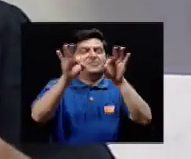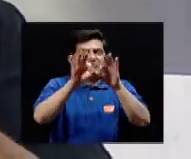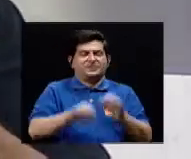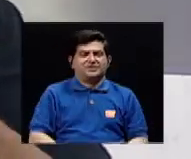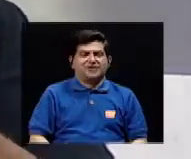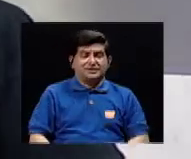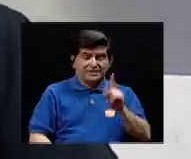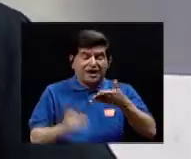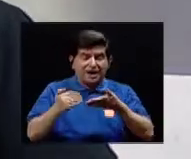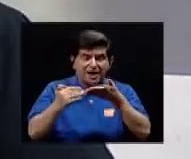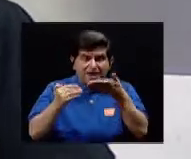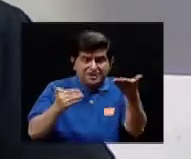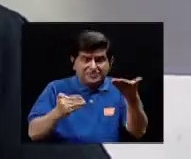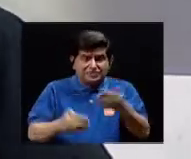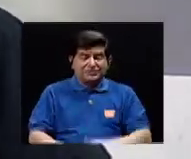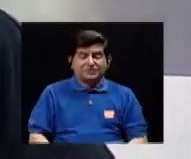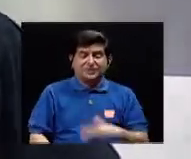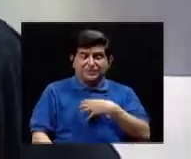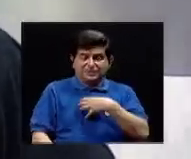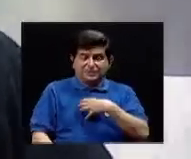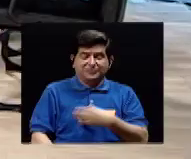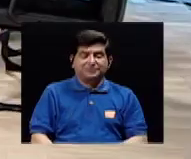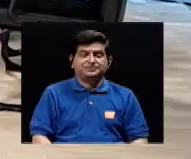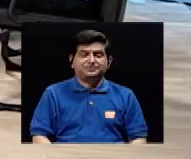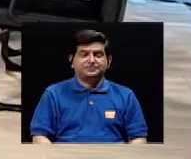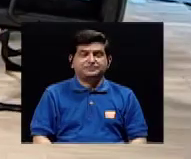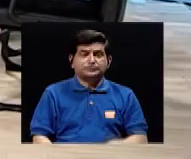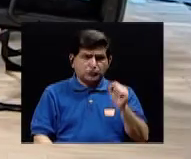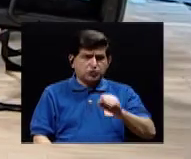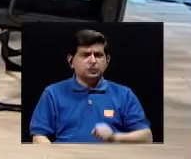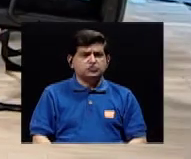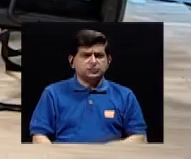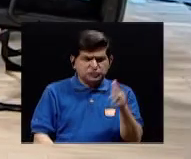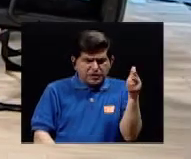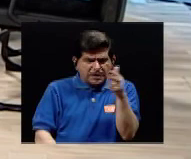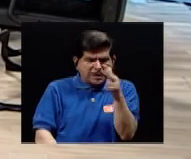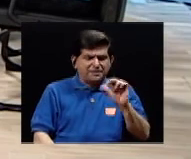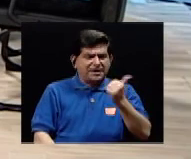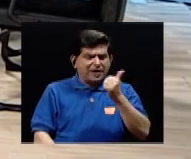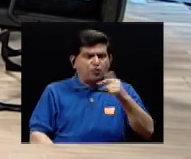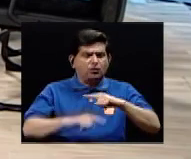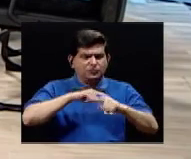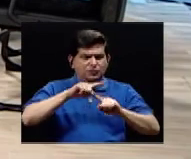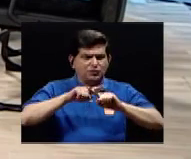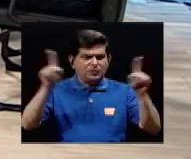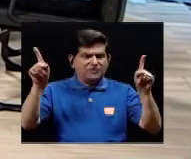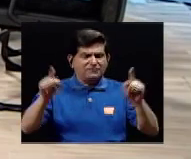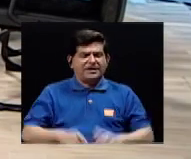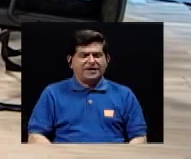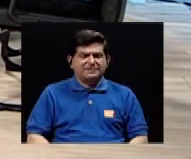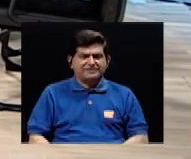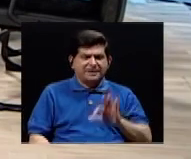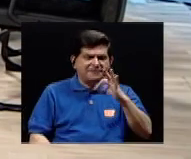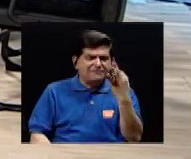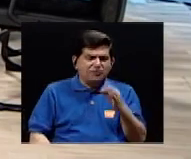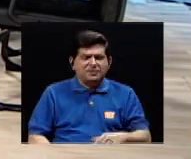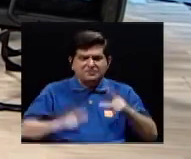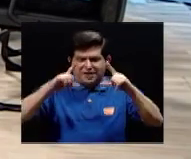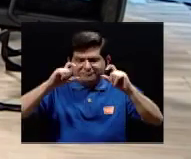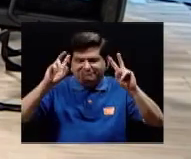¿verdad? Sí, es un elemento, ¿verdad? Es un elemento durante y, el documental. Claro, la cámara es ese otro lente, ¿verdad? Que de alguna